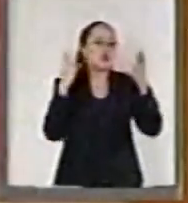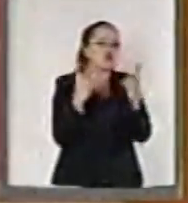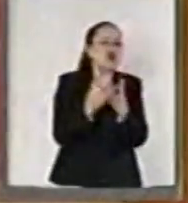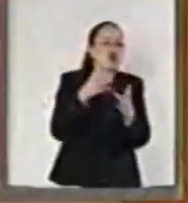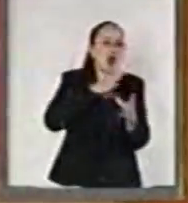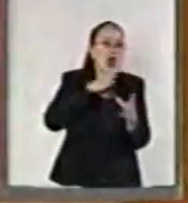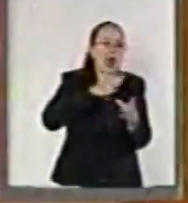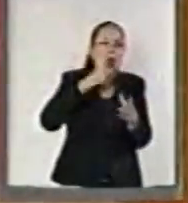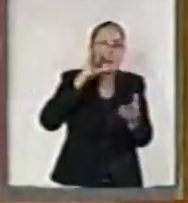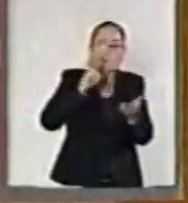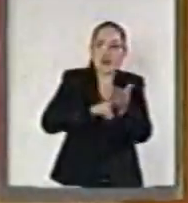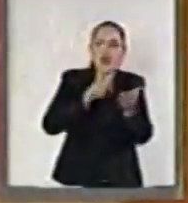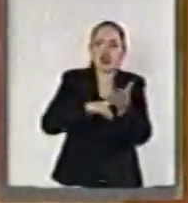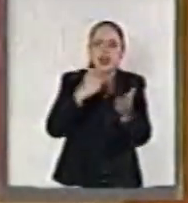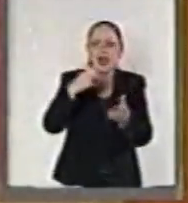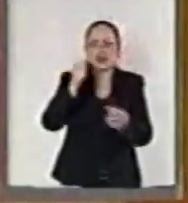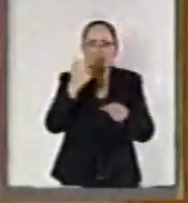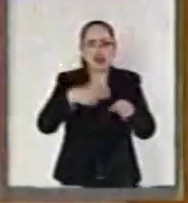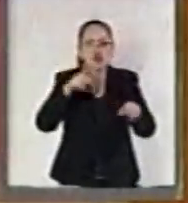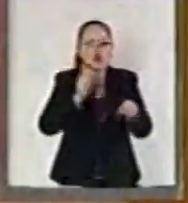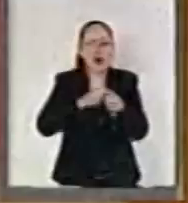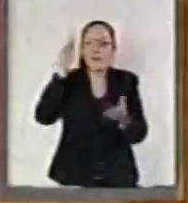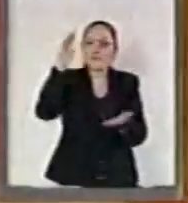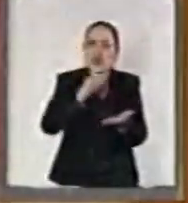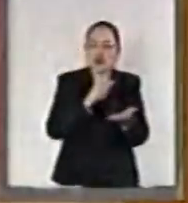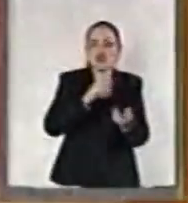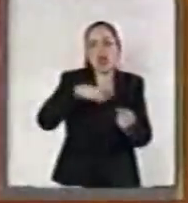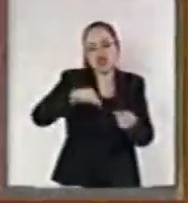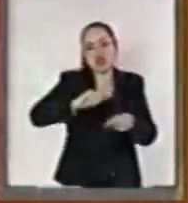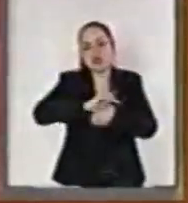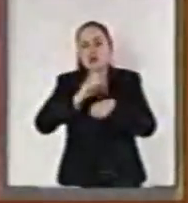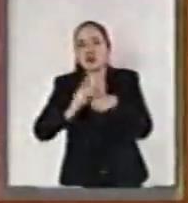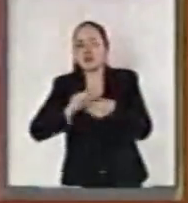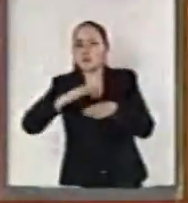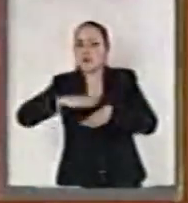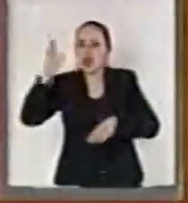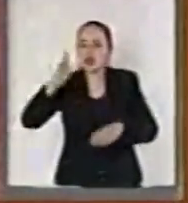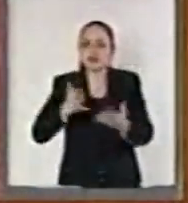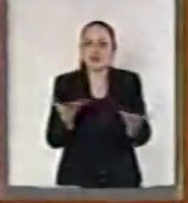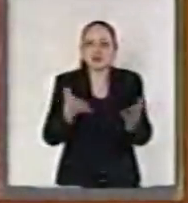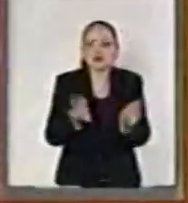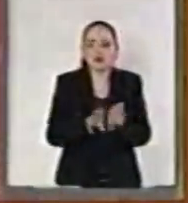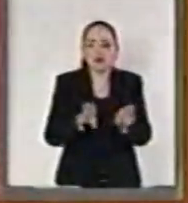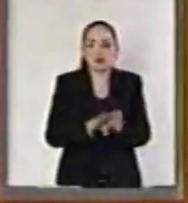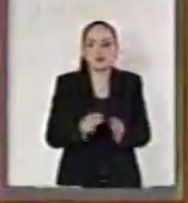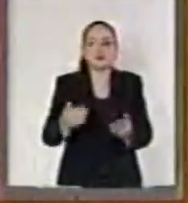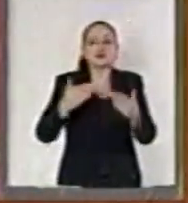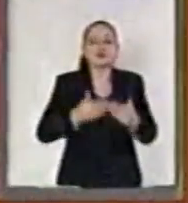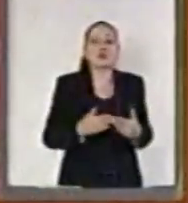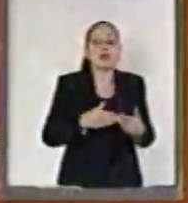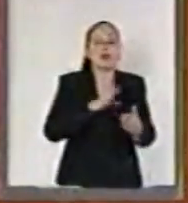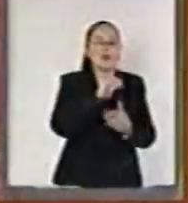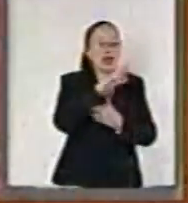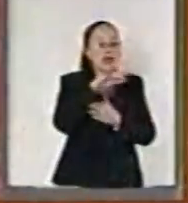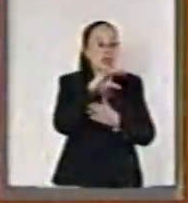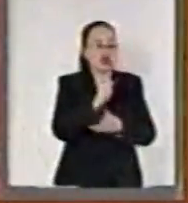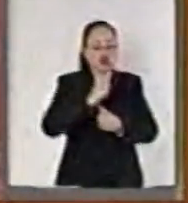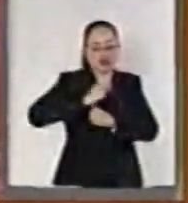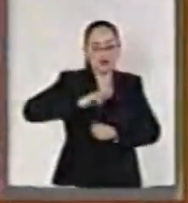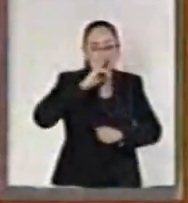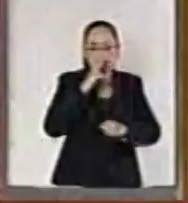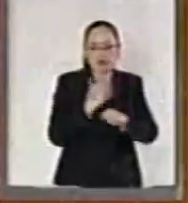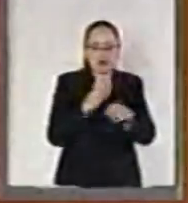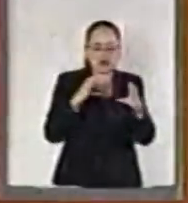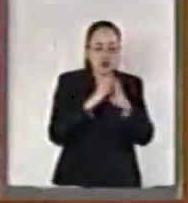del precio del gas importado es a la baja. Rosanetti Barrios, la titular de la Unidad de